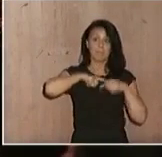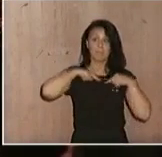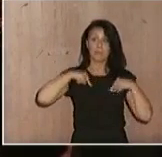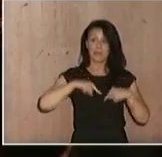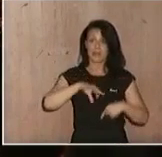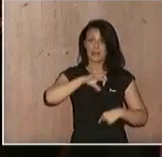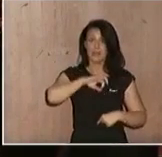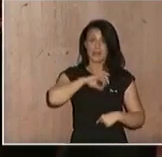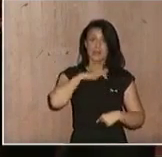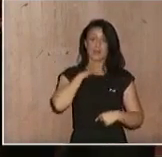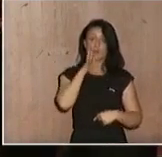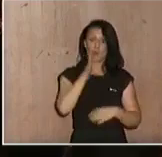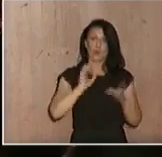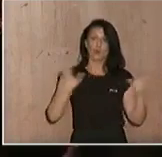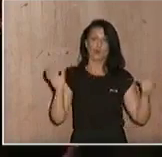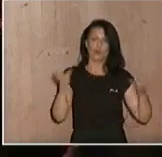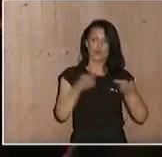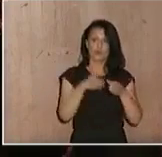vuestra incorporación al claustro.